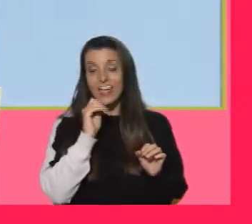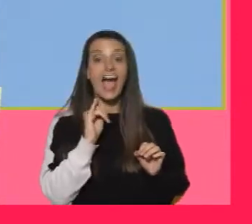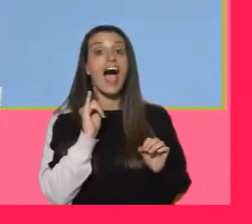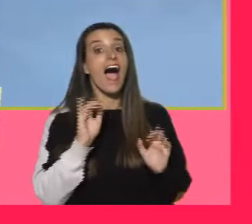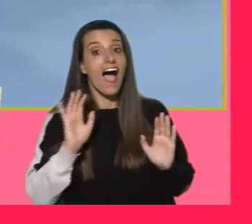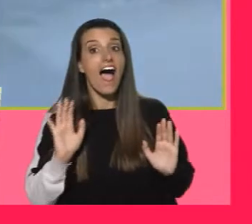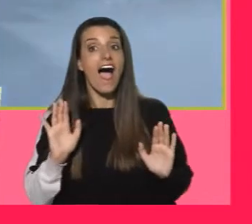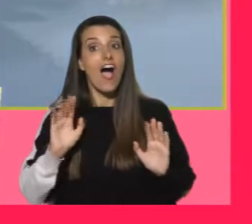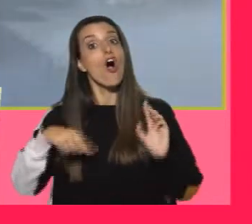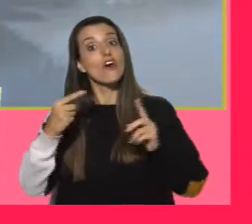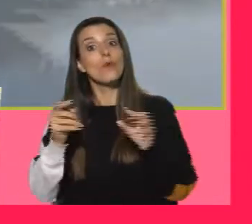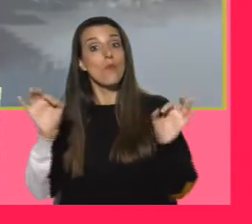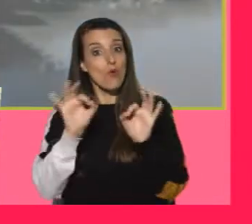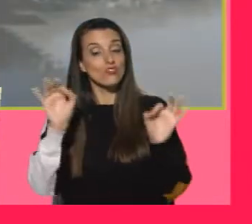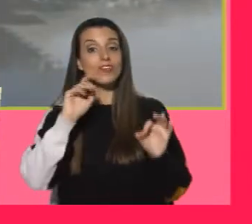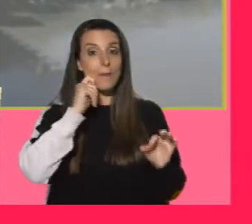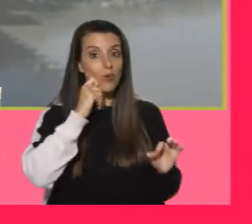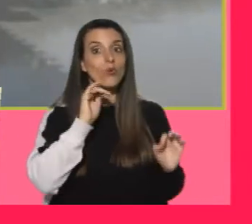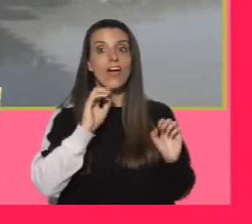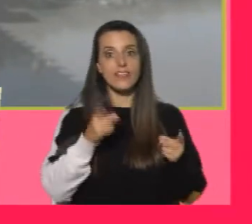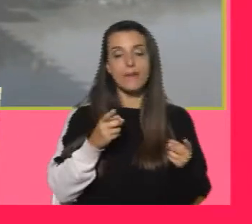el estilo